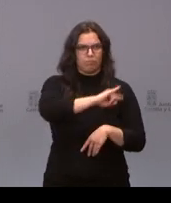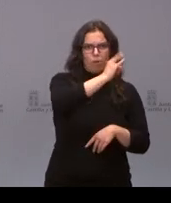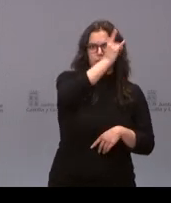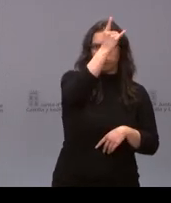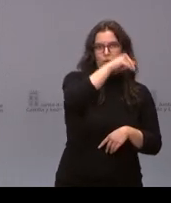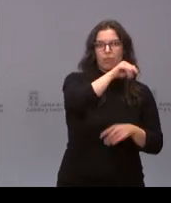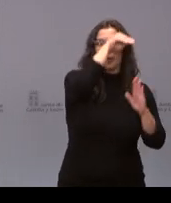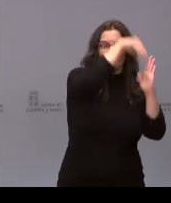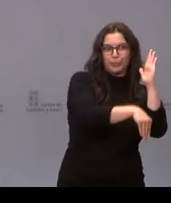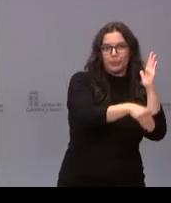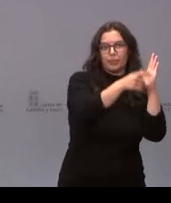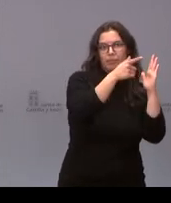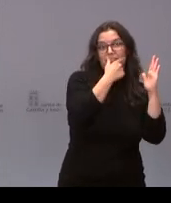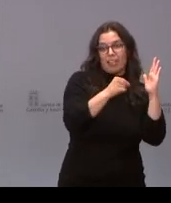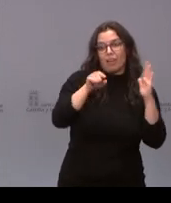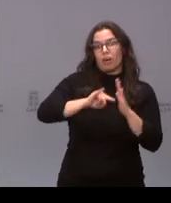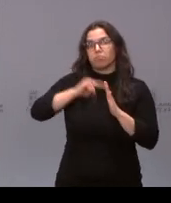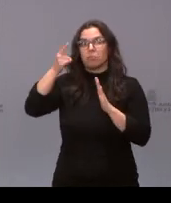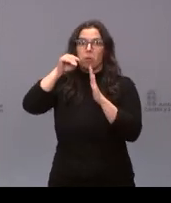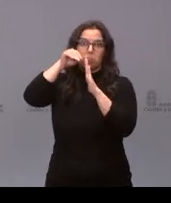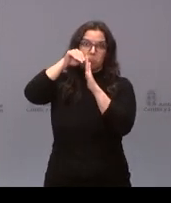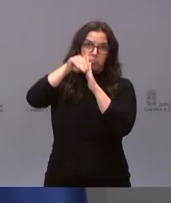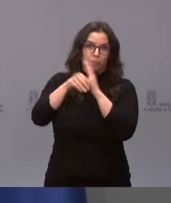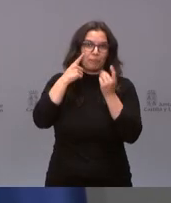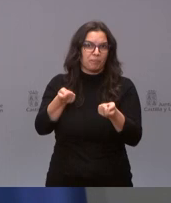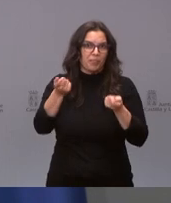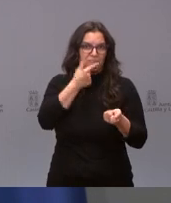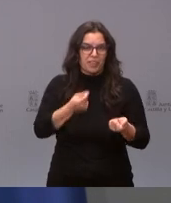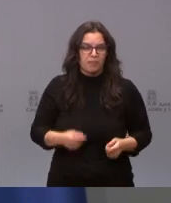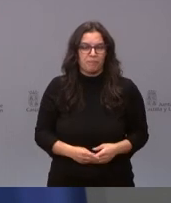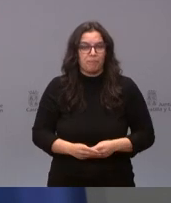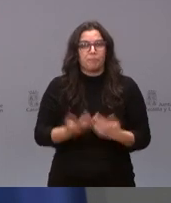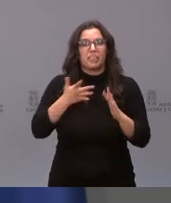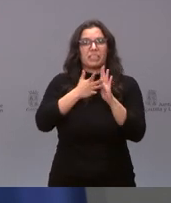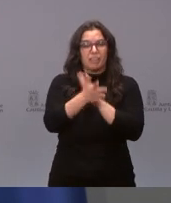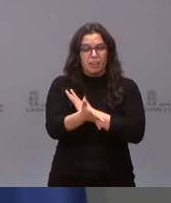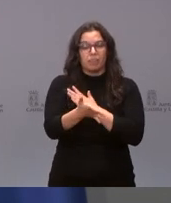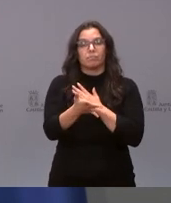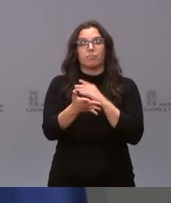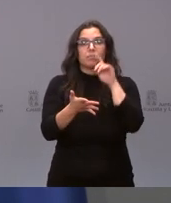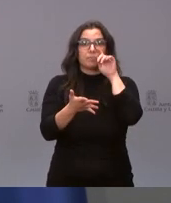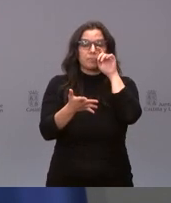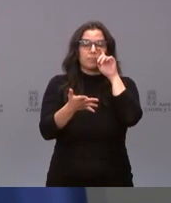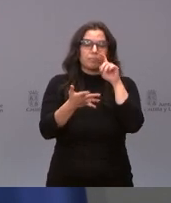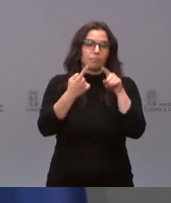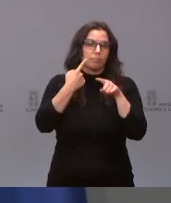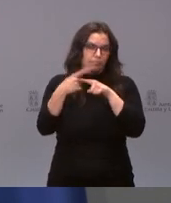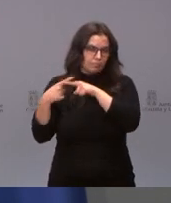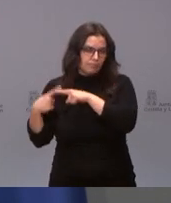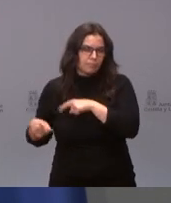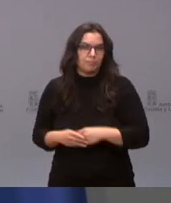tanto da la impresión de esta ola están mucho más contenida esto qué quiere decir pues que quiere decir varias cosas primero